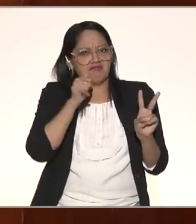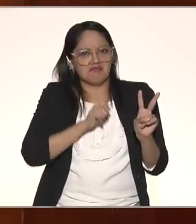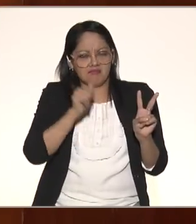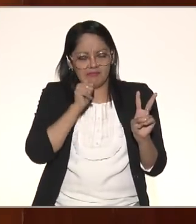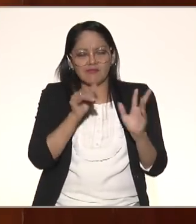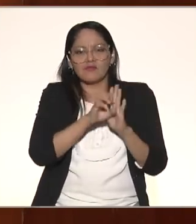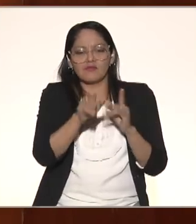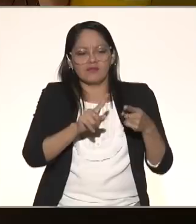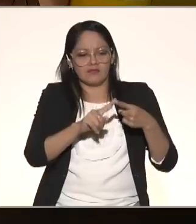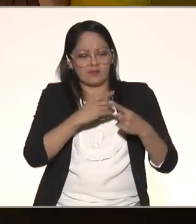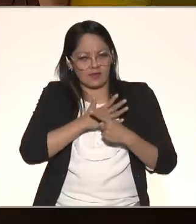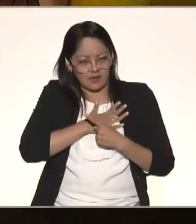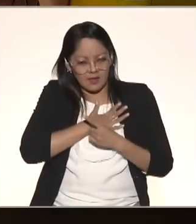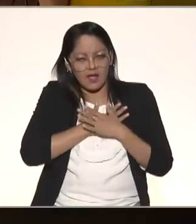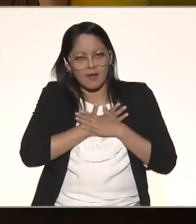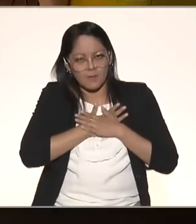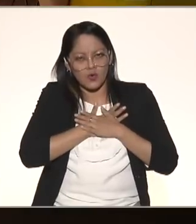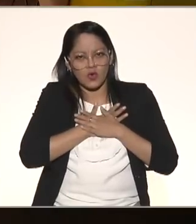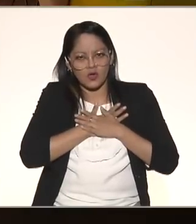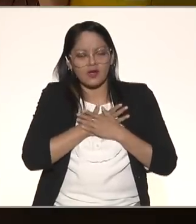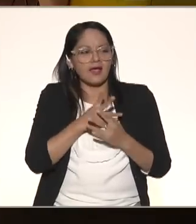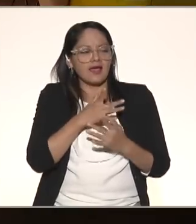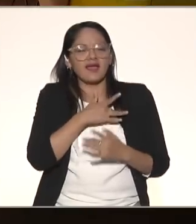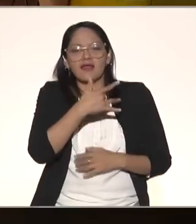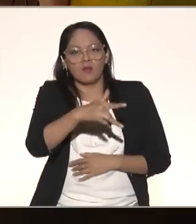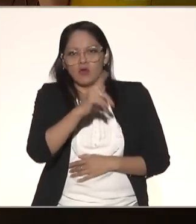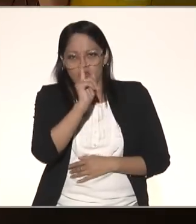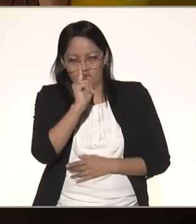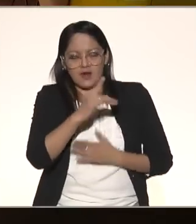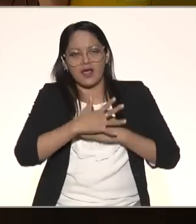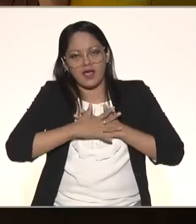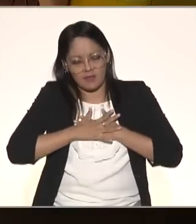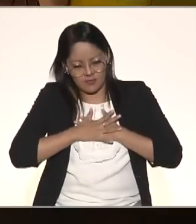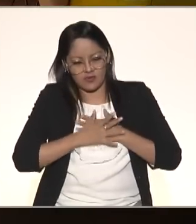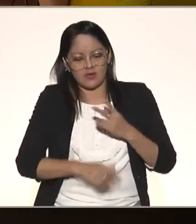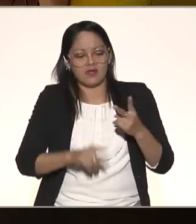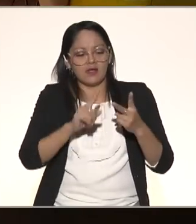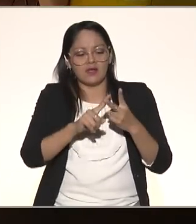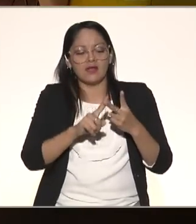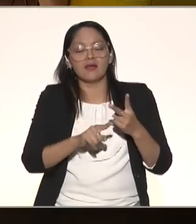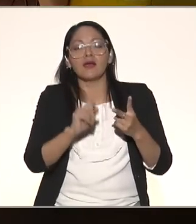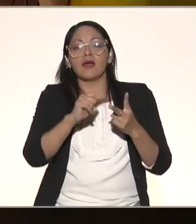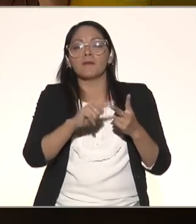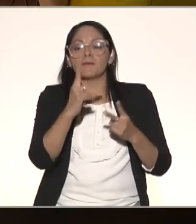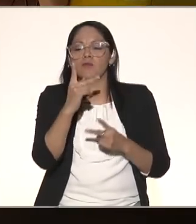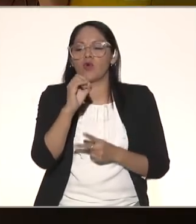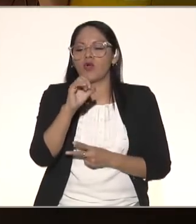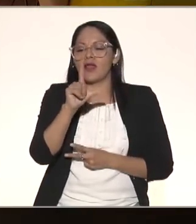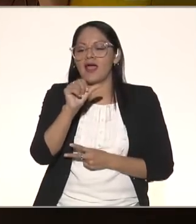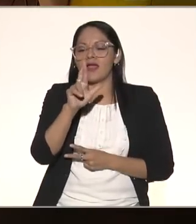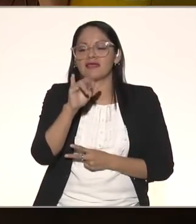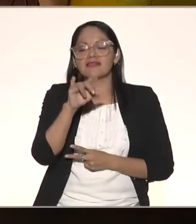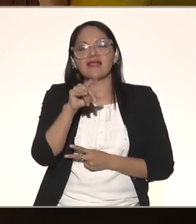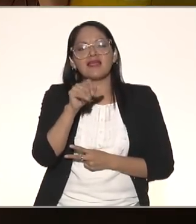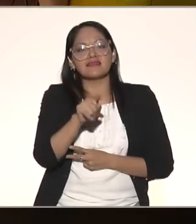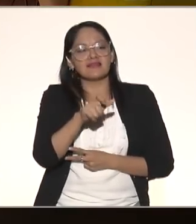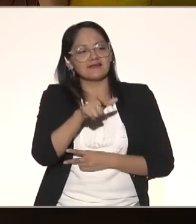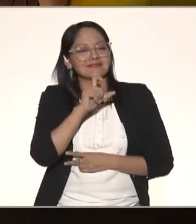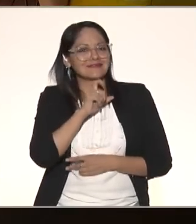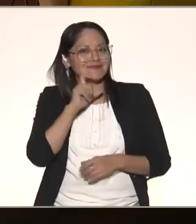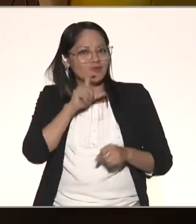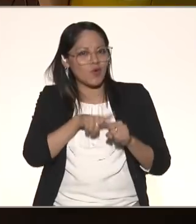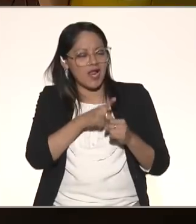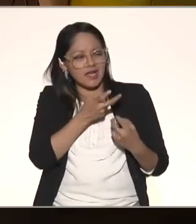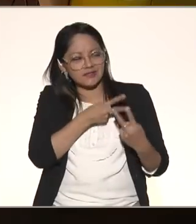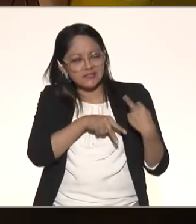Es el amor, en vez del enamoramiento. Es la polaridad, que es la química sexual entre las dos personas,